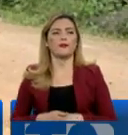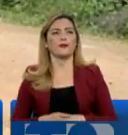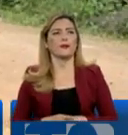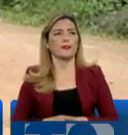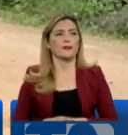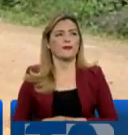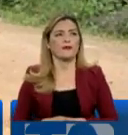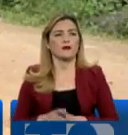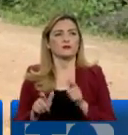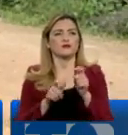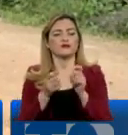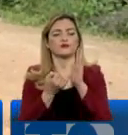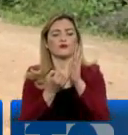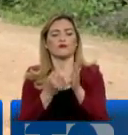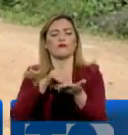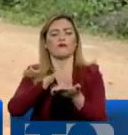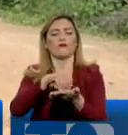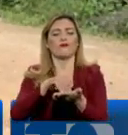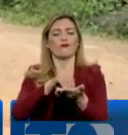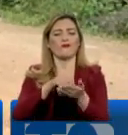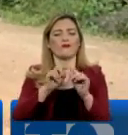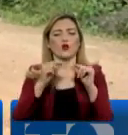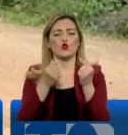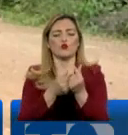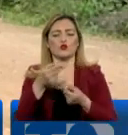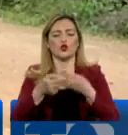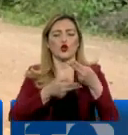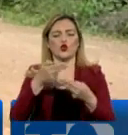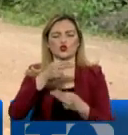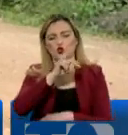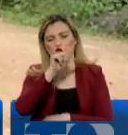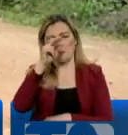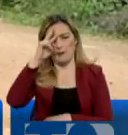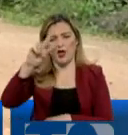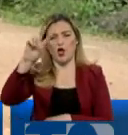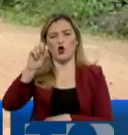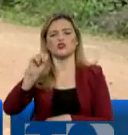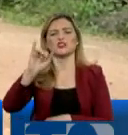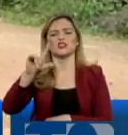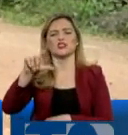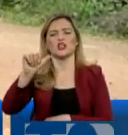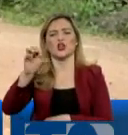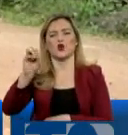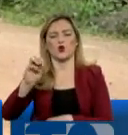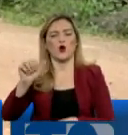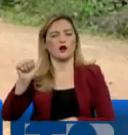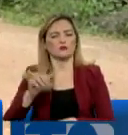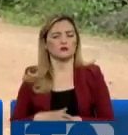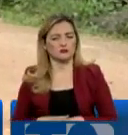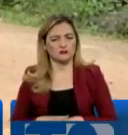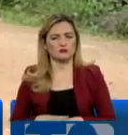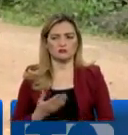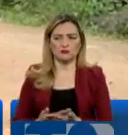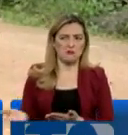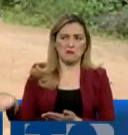estas personas se identificaban como miembros del cartel de Sinaloa. En base a esto, exigían a sus víctimas que participaran